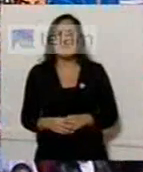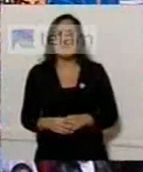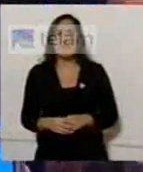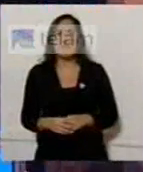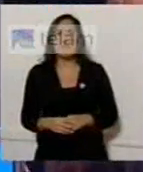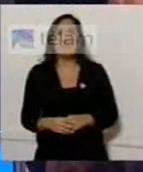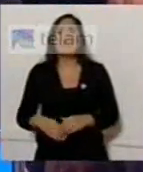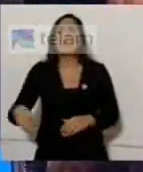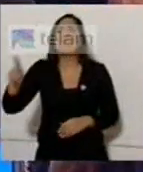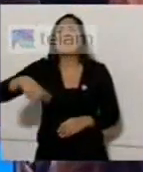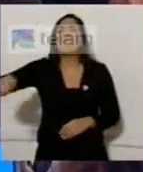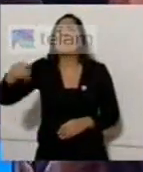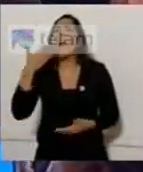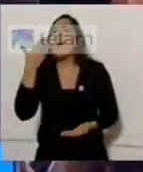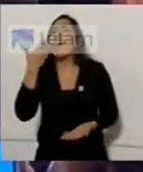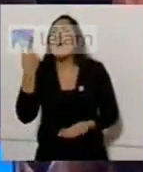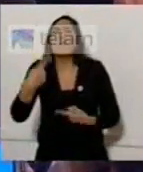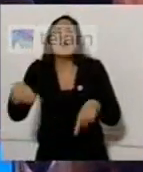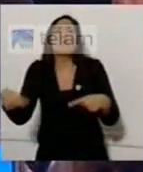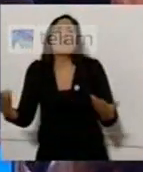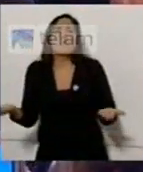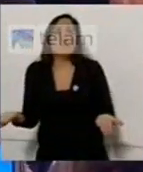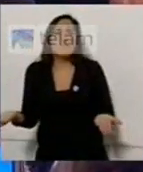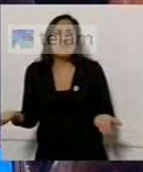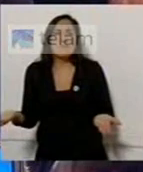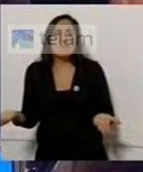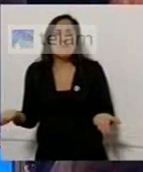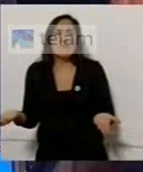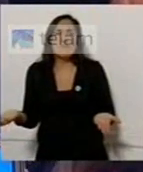¿A qué se refieren entonces?